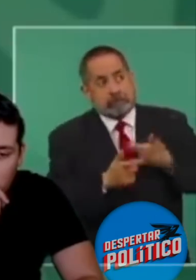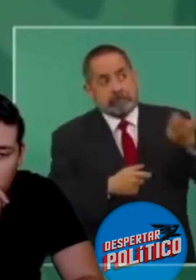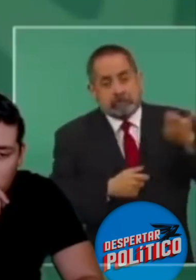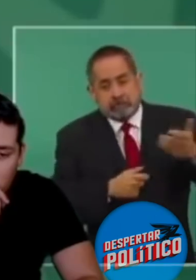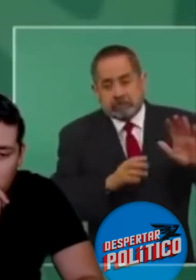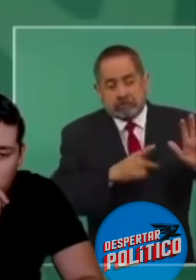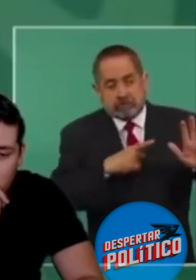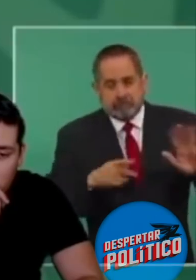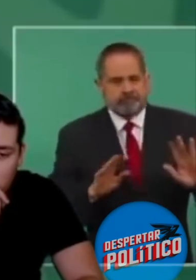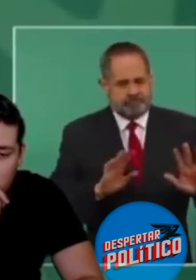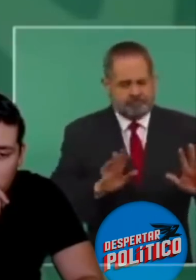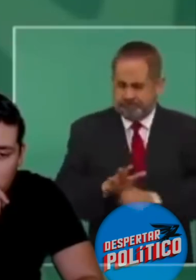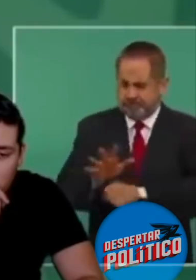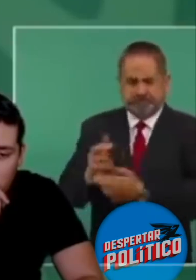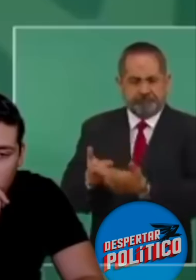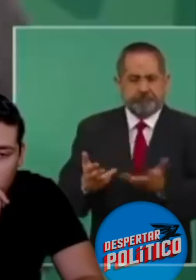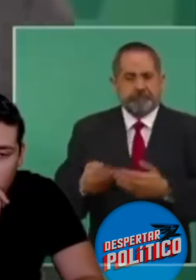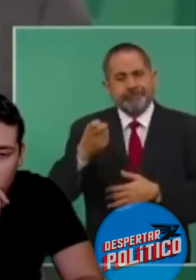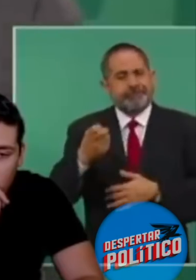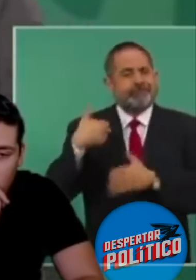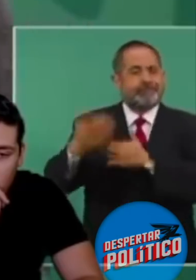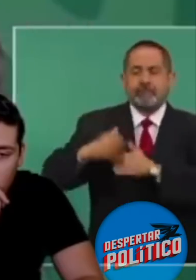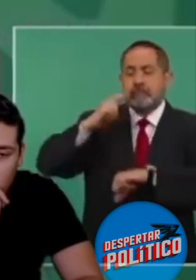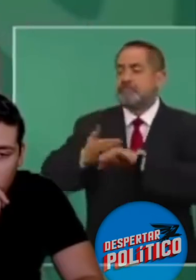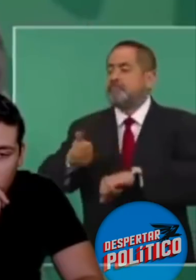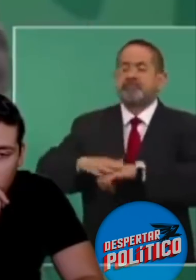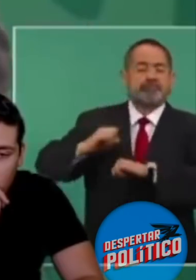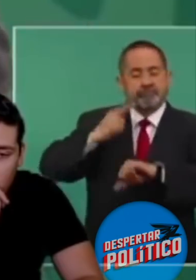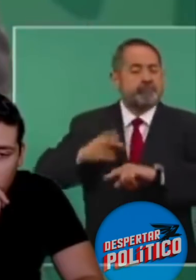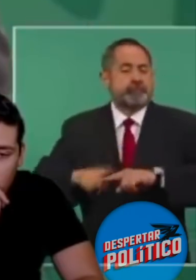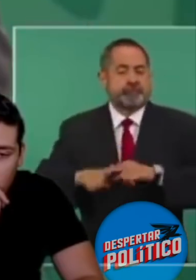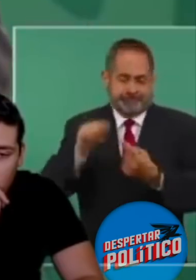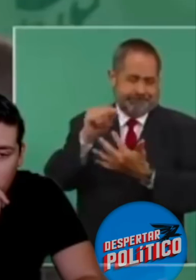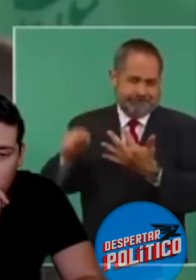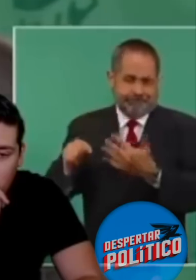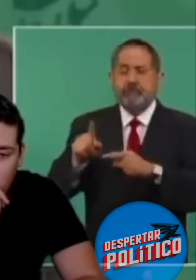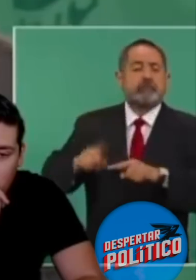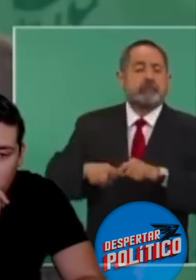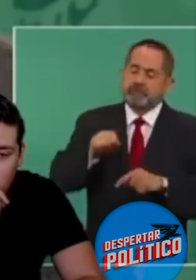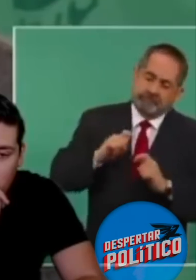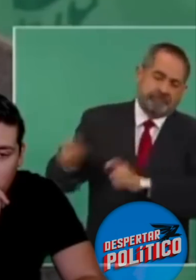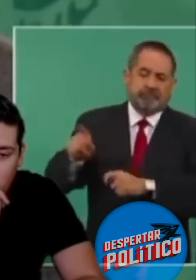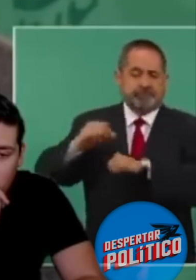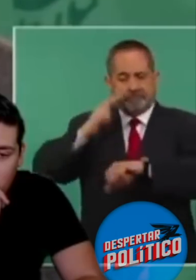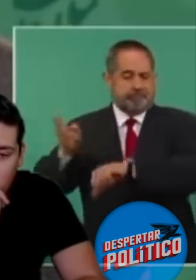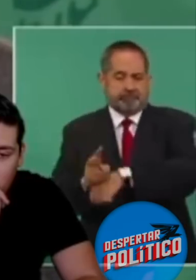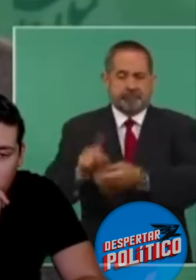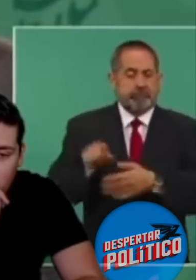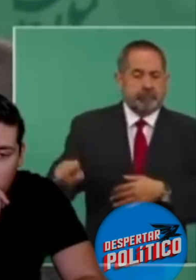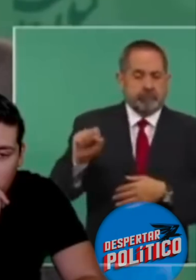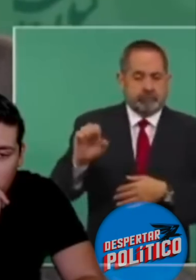para el manejo, la administración, van a estar a cargo estas obras de la Secretaría de la